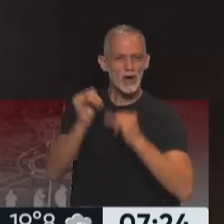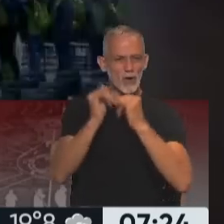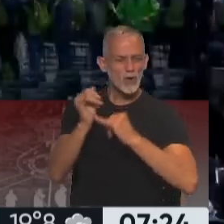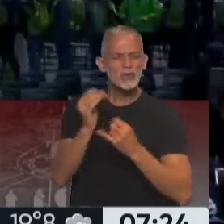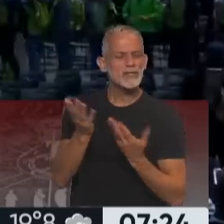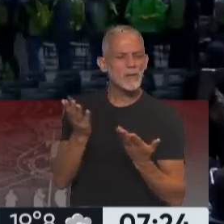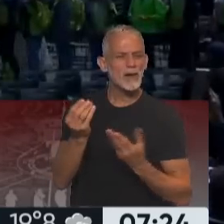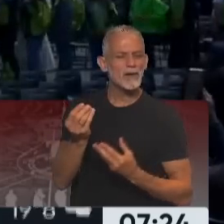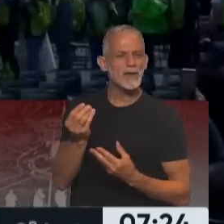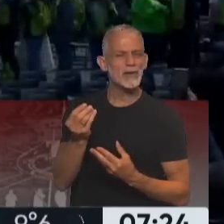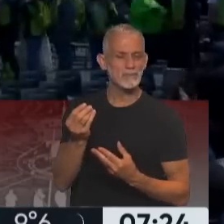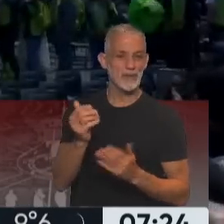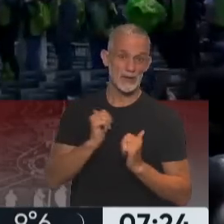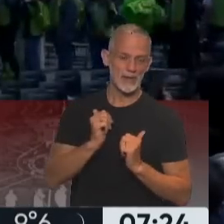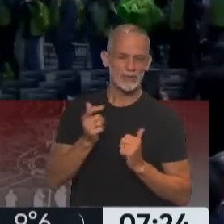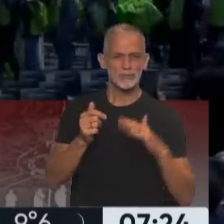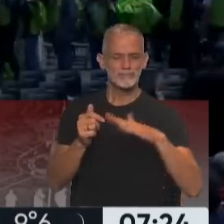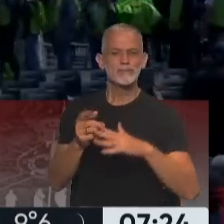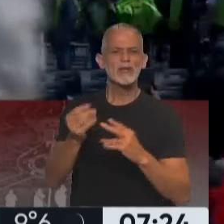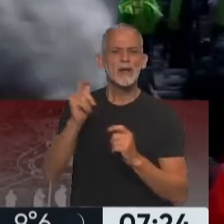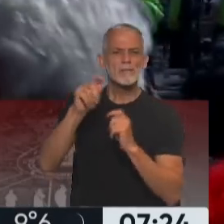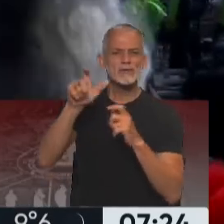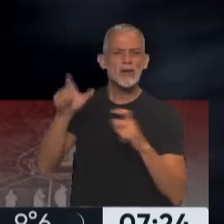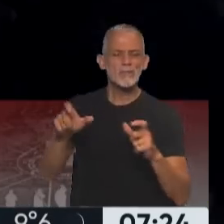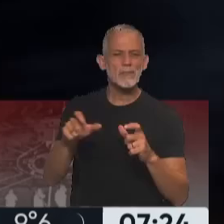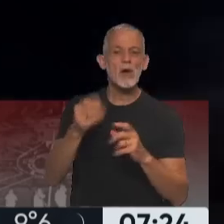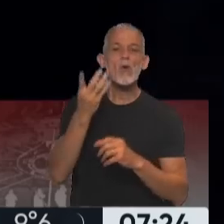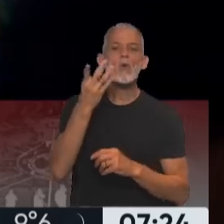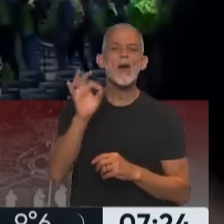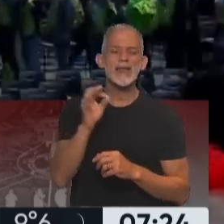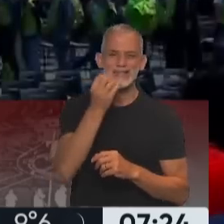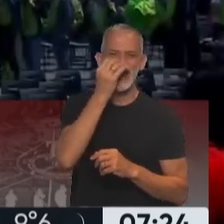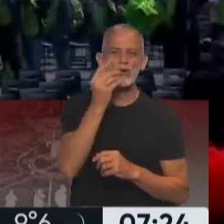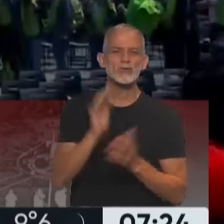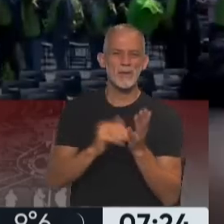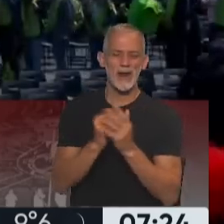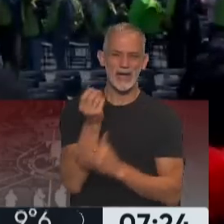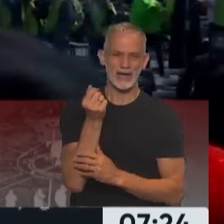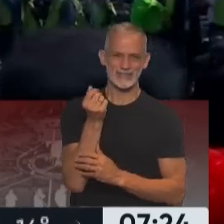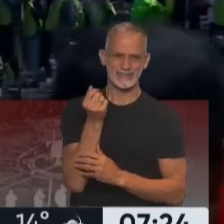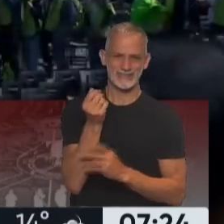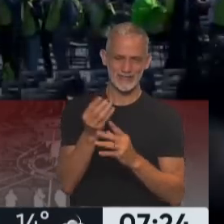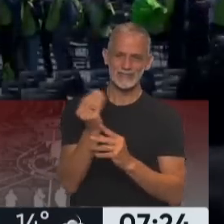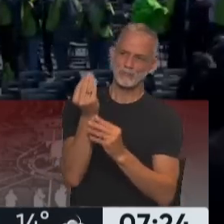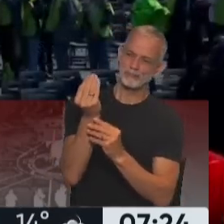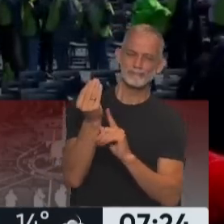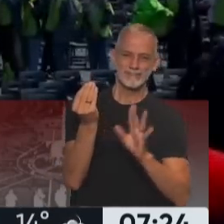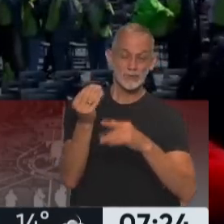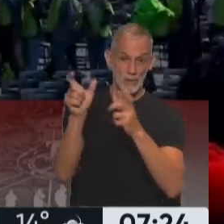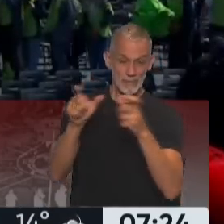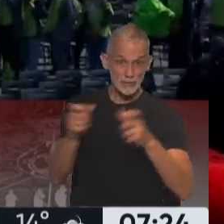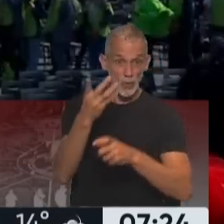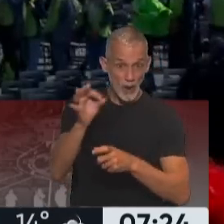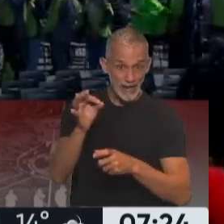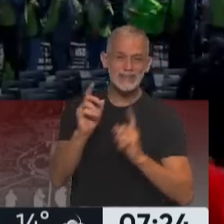la llegada del cuerpo del Papa, que quienes lo esperan tienen 40 rosas blancas. Claro. Exactamente. A la espera, y son justamente estas personas a